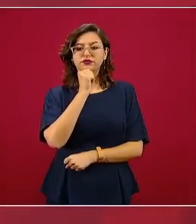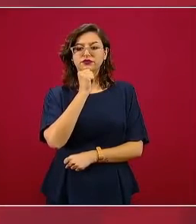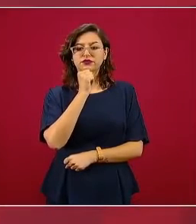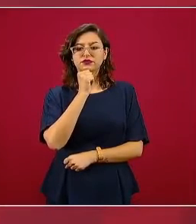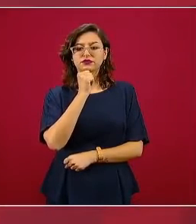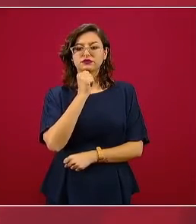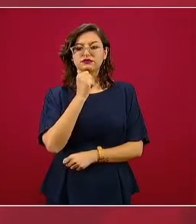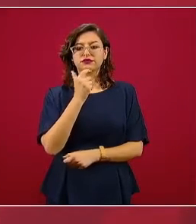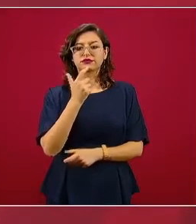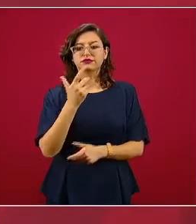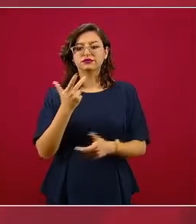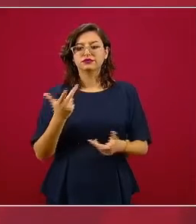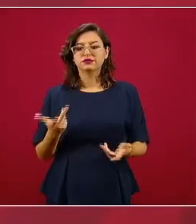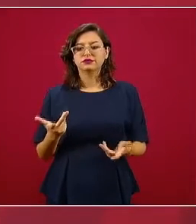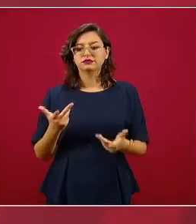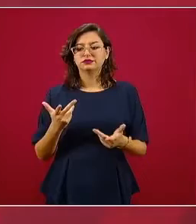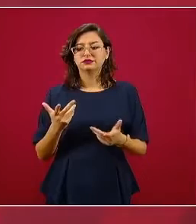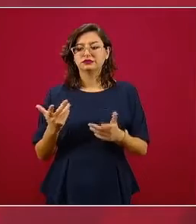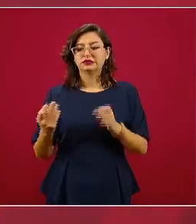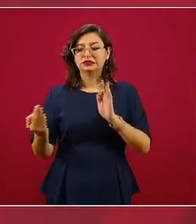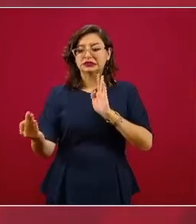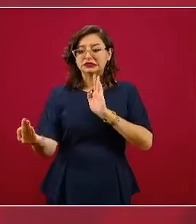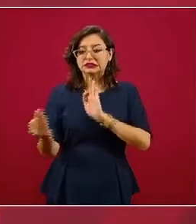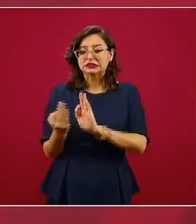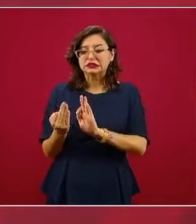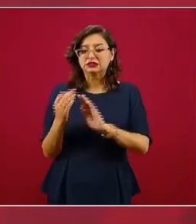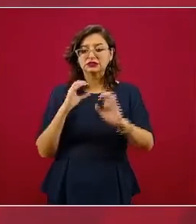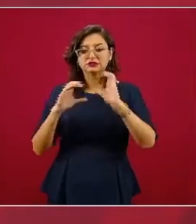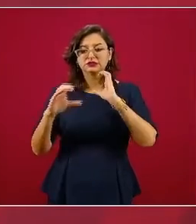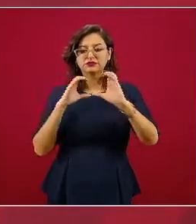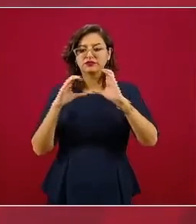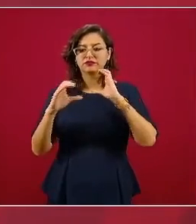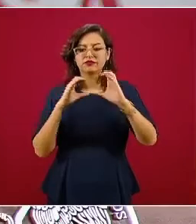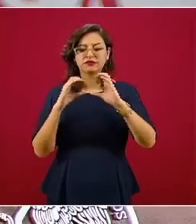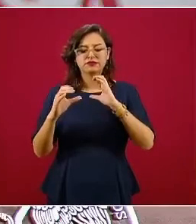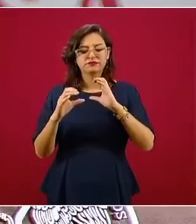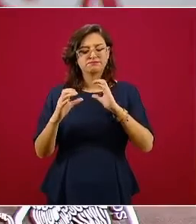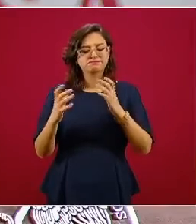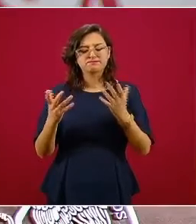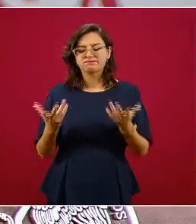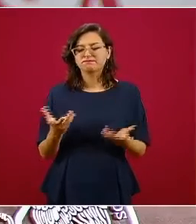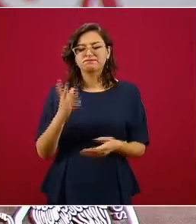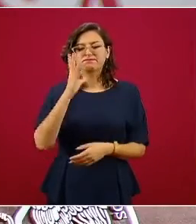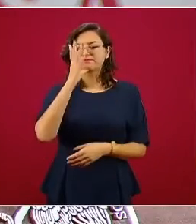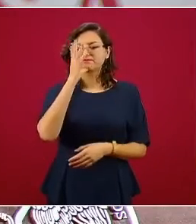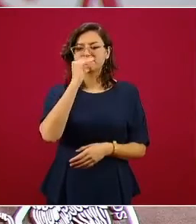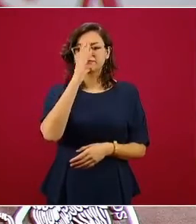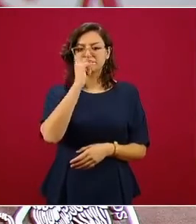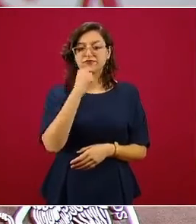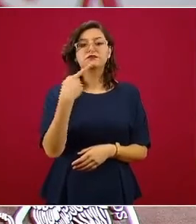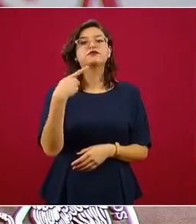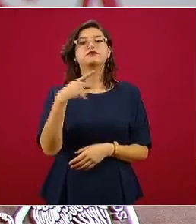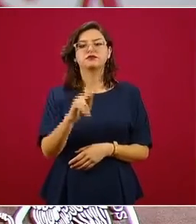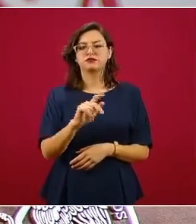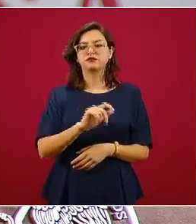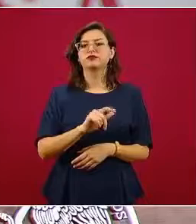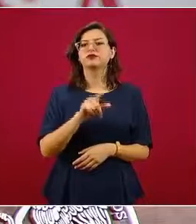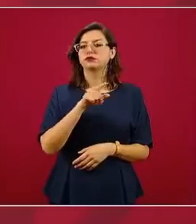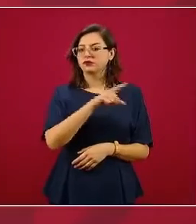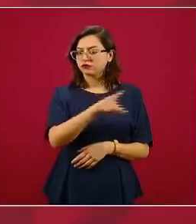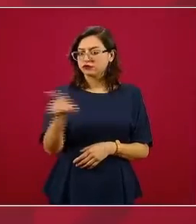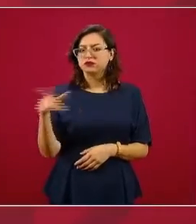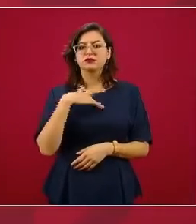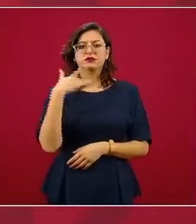tener comunicación directa, pero que sí vamos a recoger sus